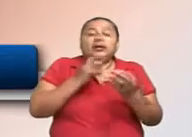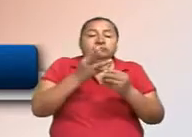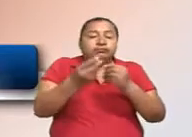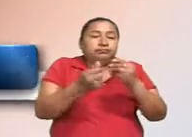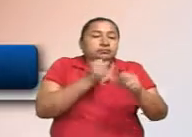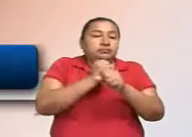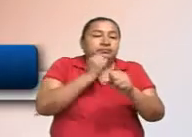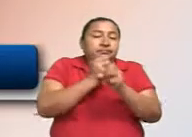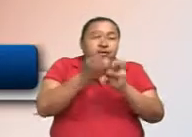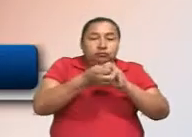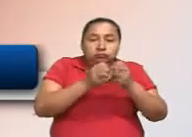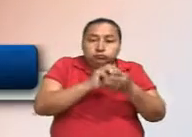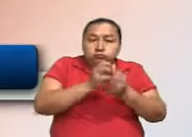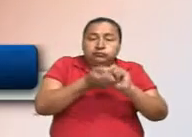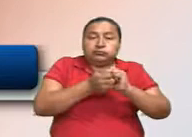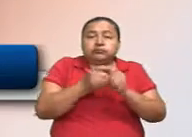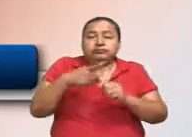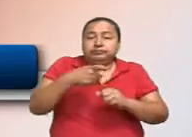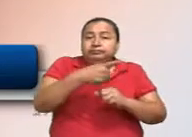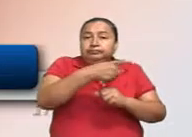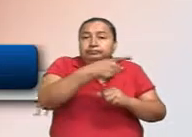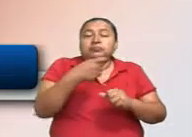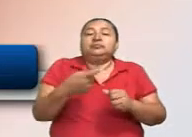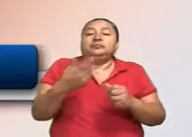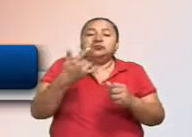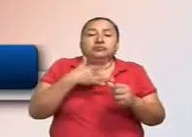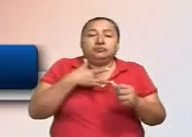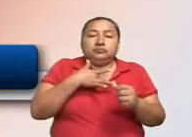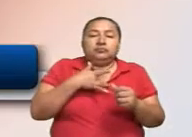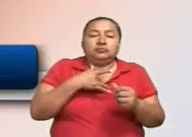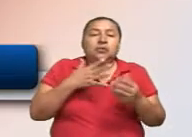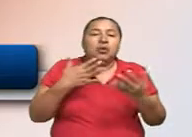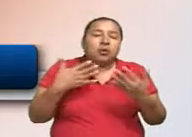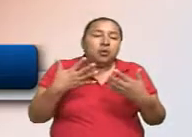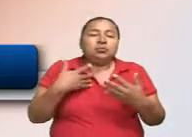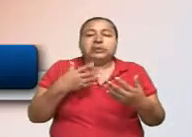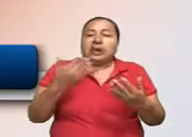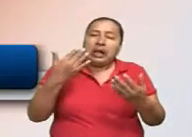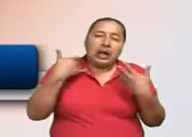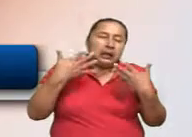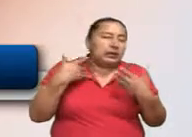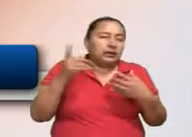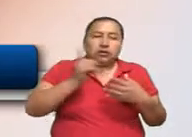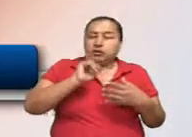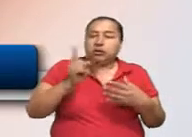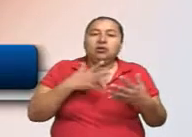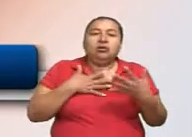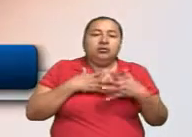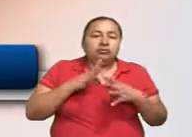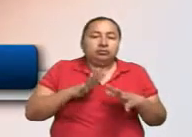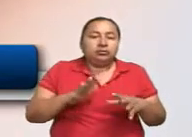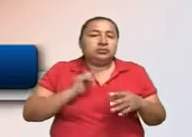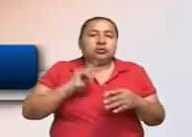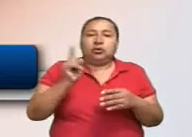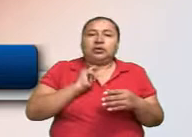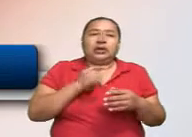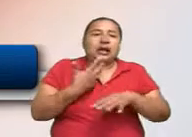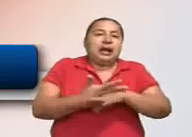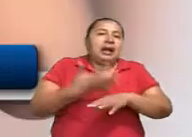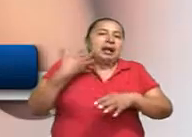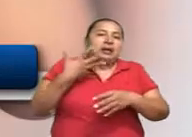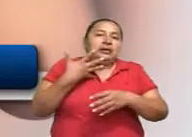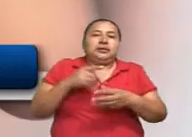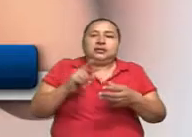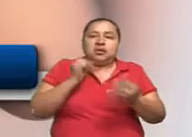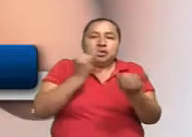igual forma las hormonas. ¿Necesita humedad para producir espermatozoides? Un poquito más tibio, o sea, no tiene que estar caliente como